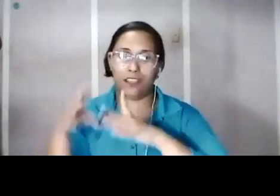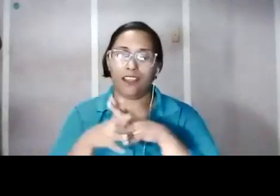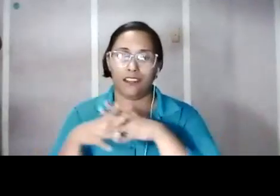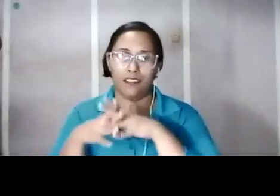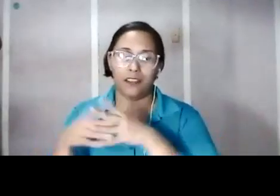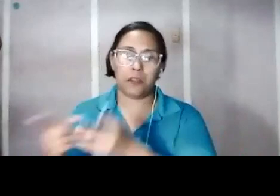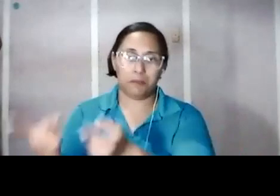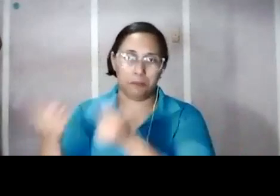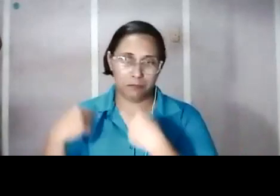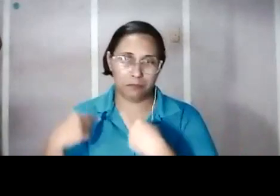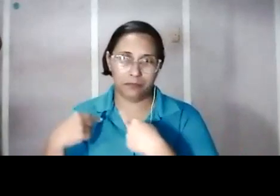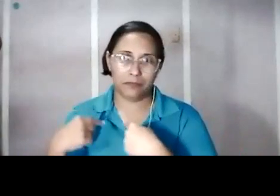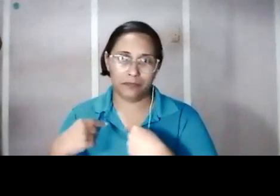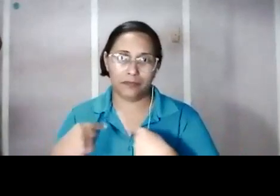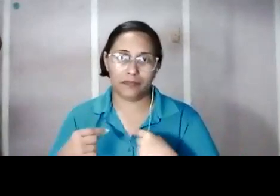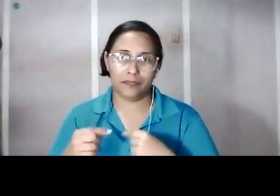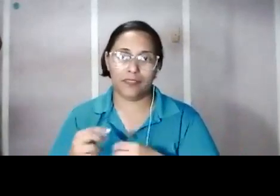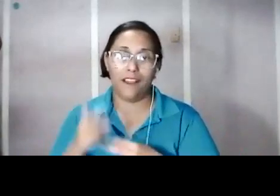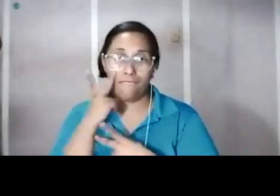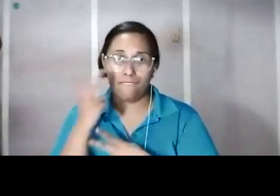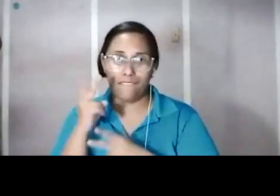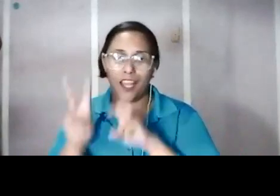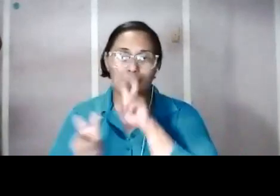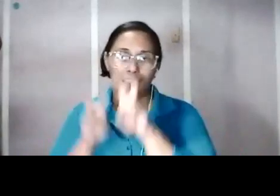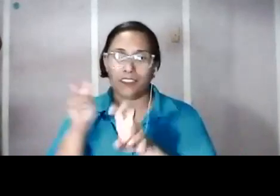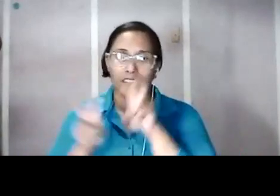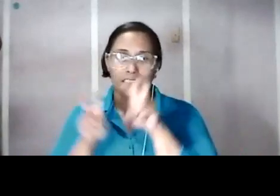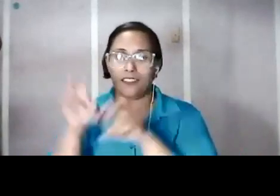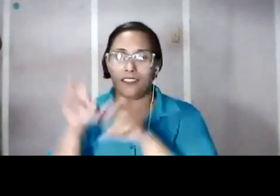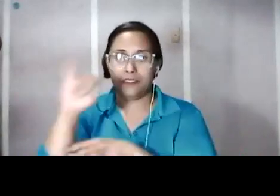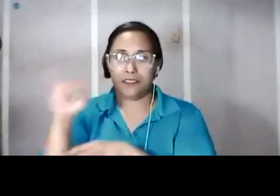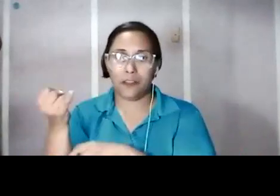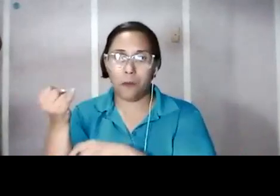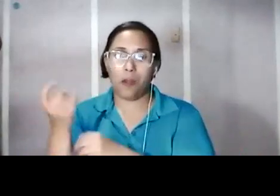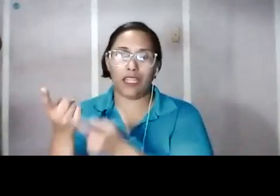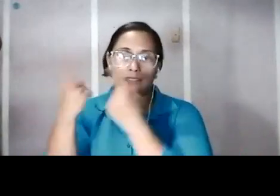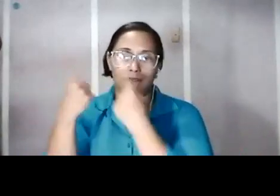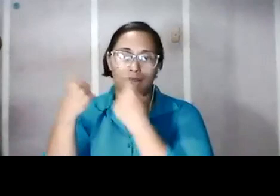venían a ver el carnaval de San Juan. Venían